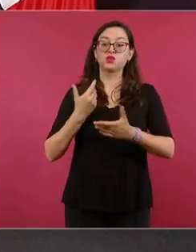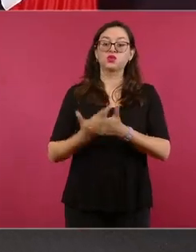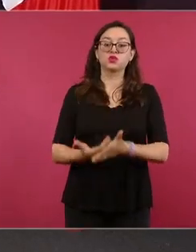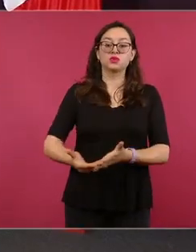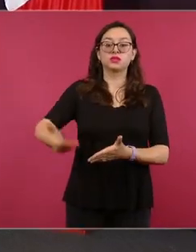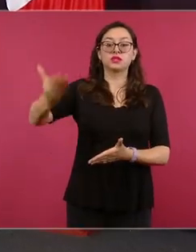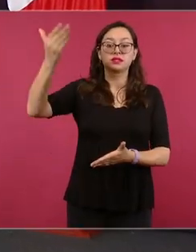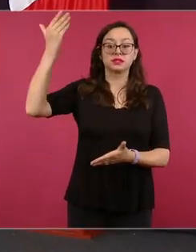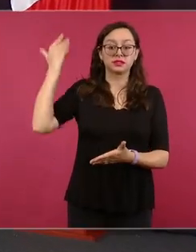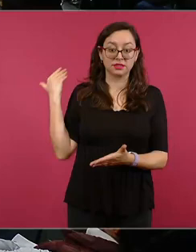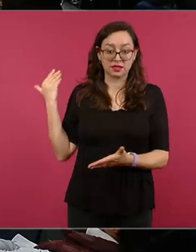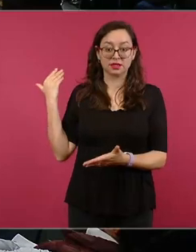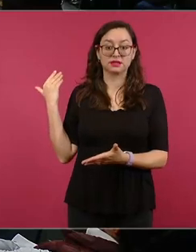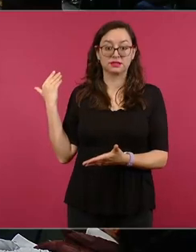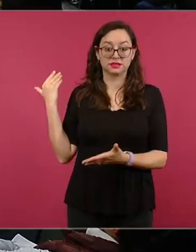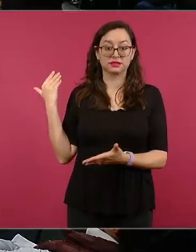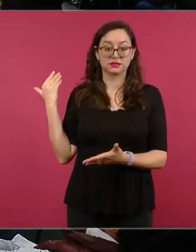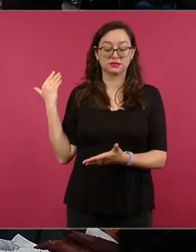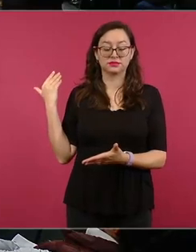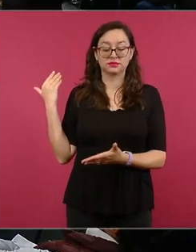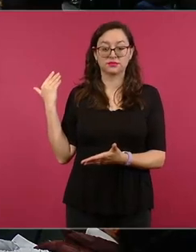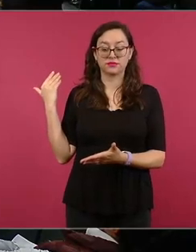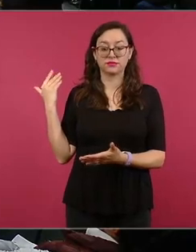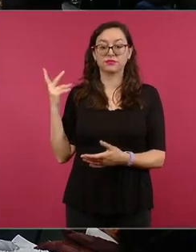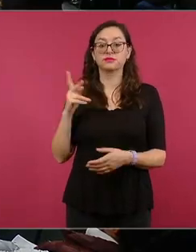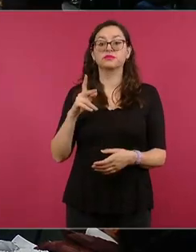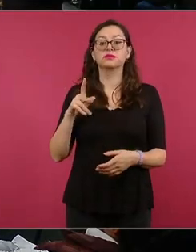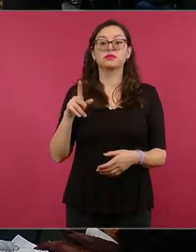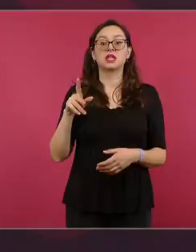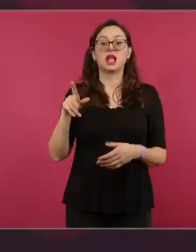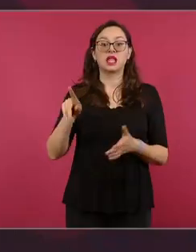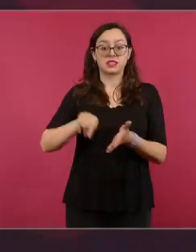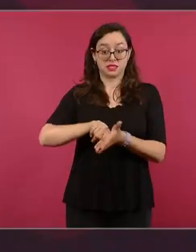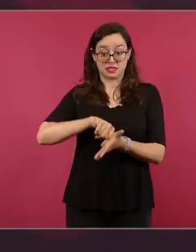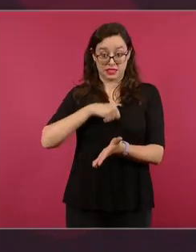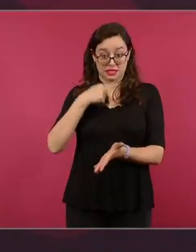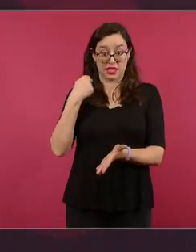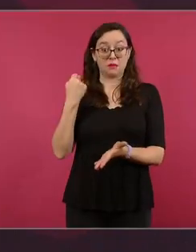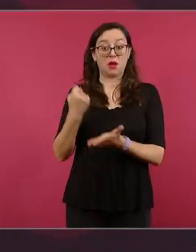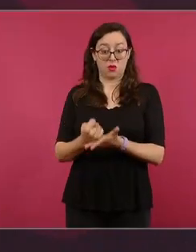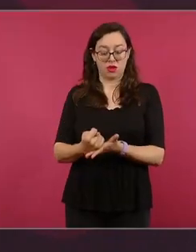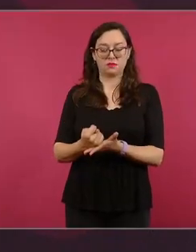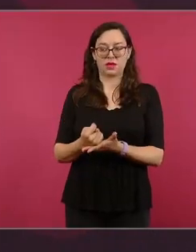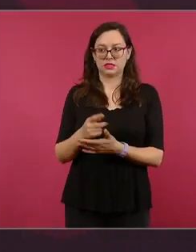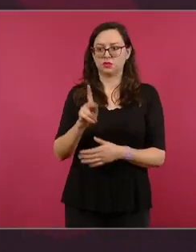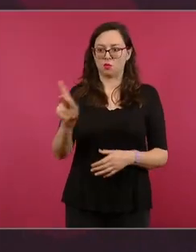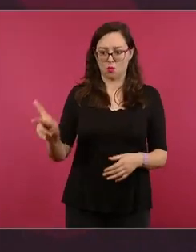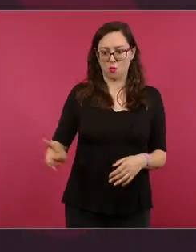en un pueblo de Tamaulipas,